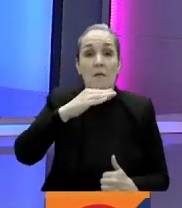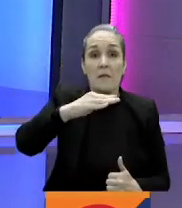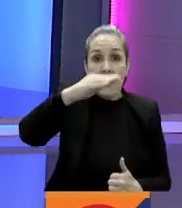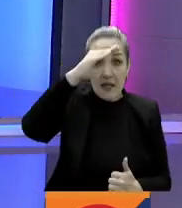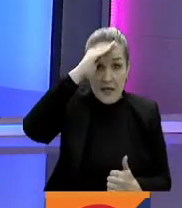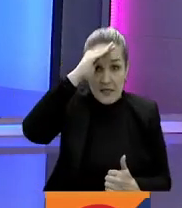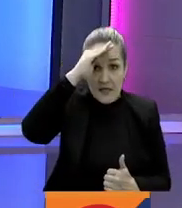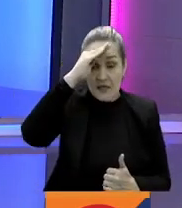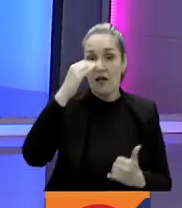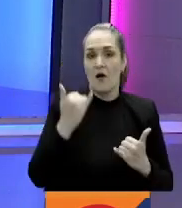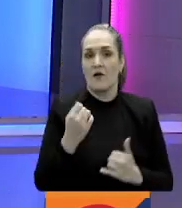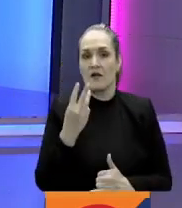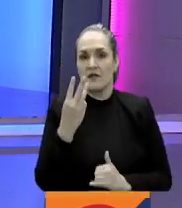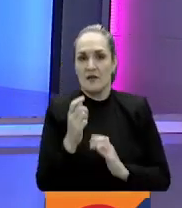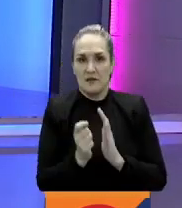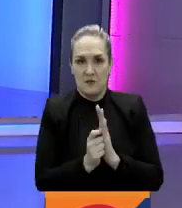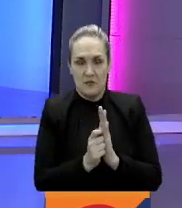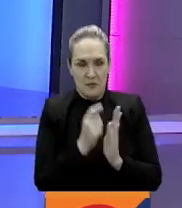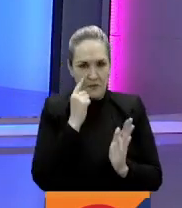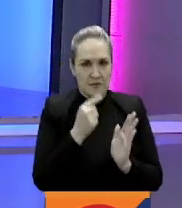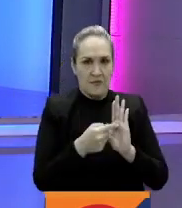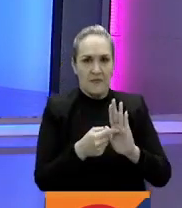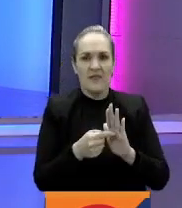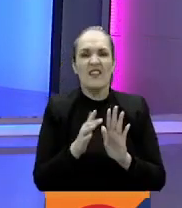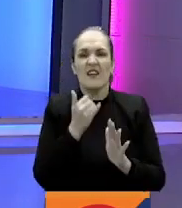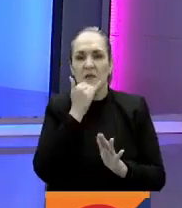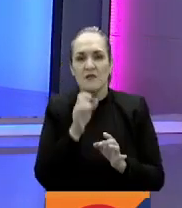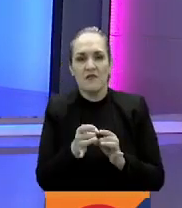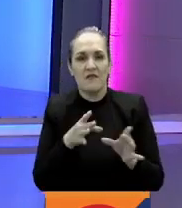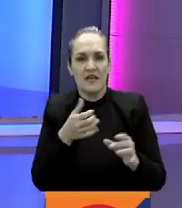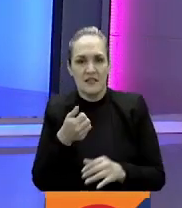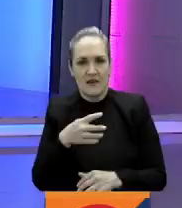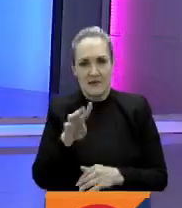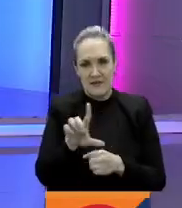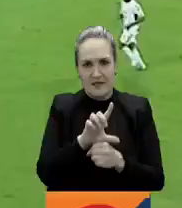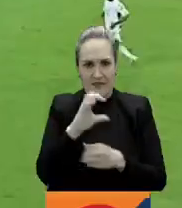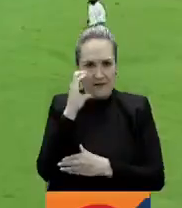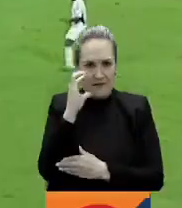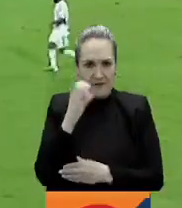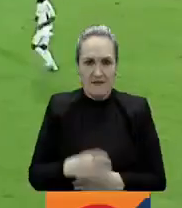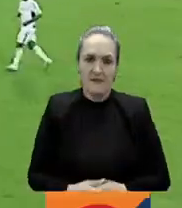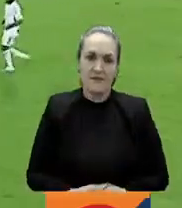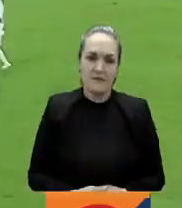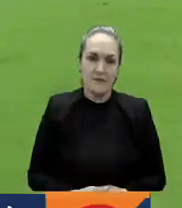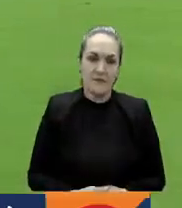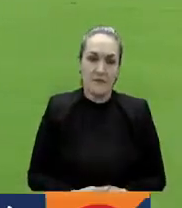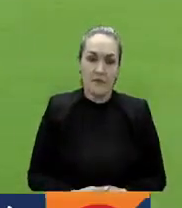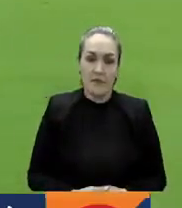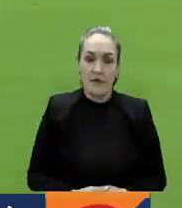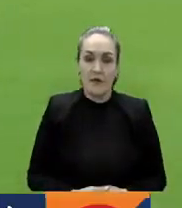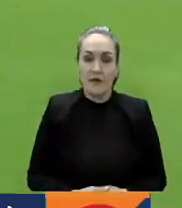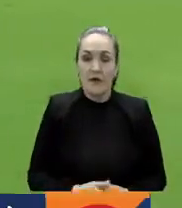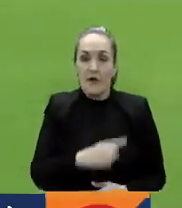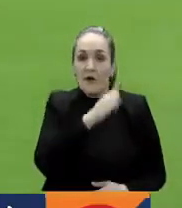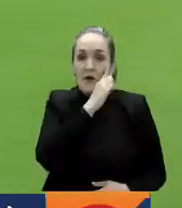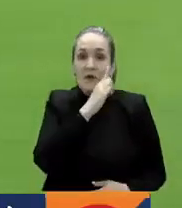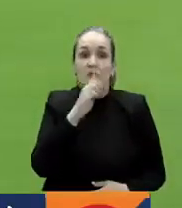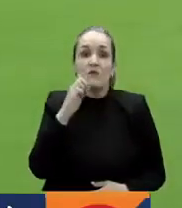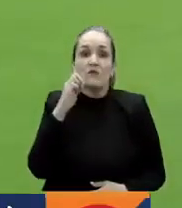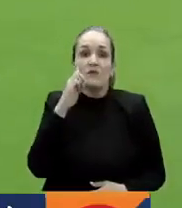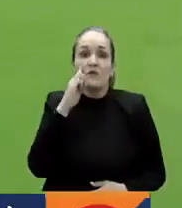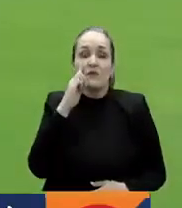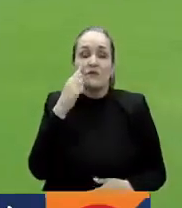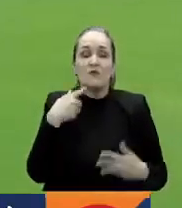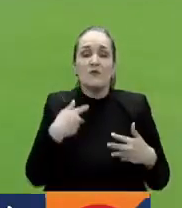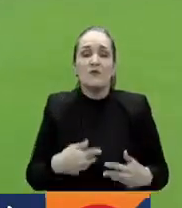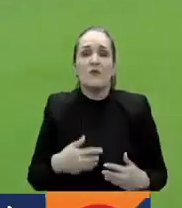muchas acciones más. Aquí las anotaciones de la fecha 14 de la Liga Colombiana. A Junior le llegó la luz al final del túnel,